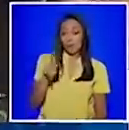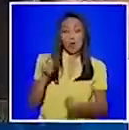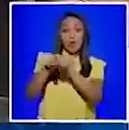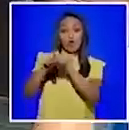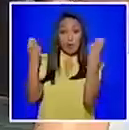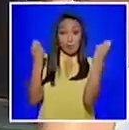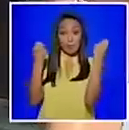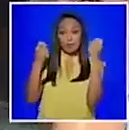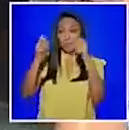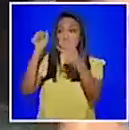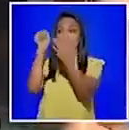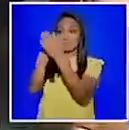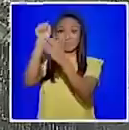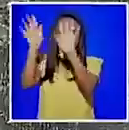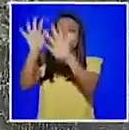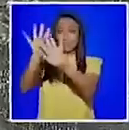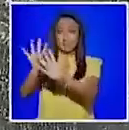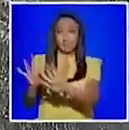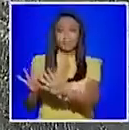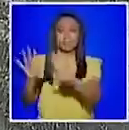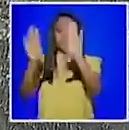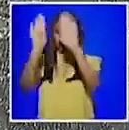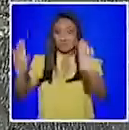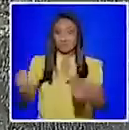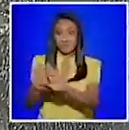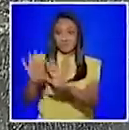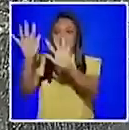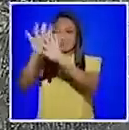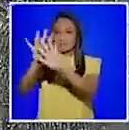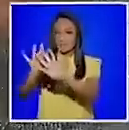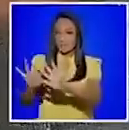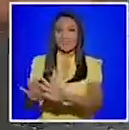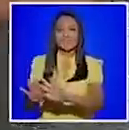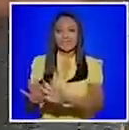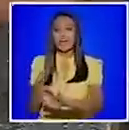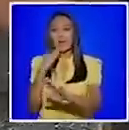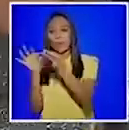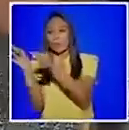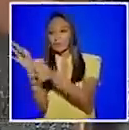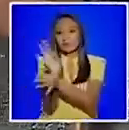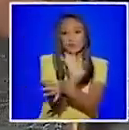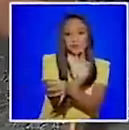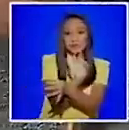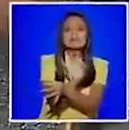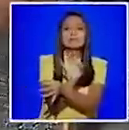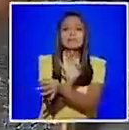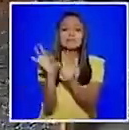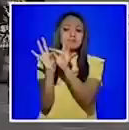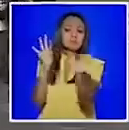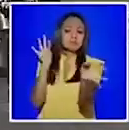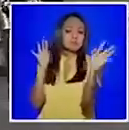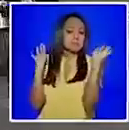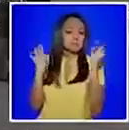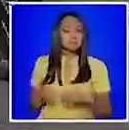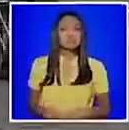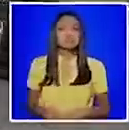de seguridad o el vidrio con la piedra, con la bujía, con la cuchilla, le corta la lámina. La